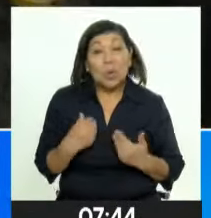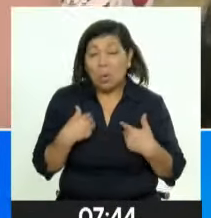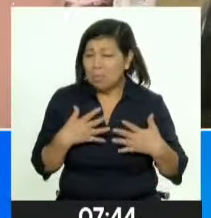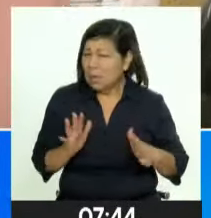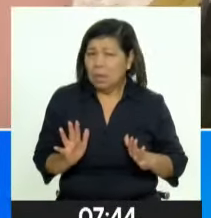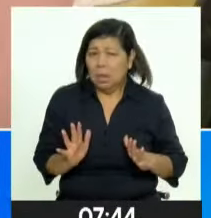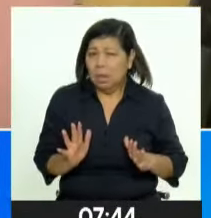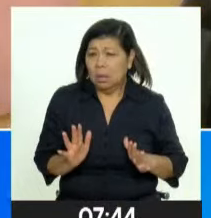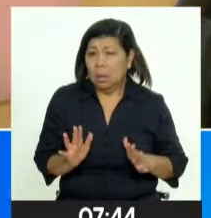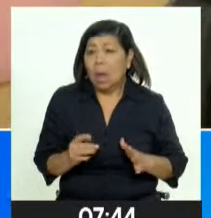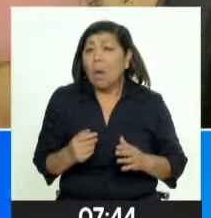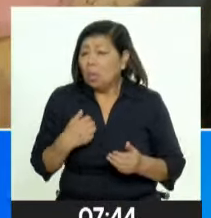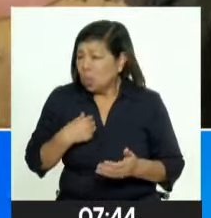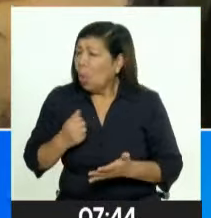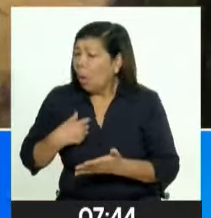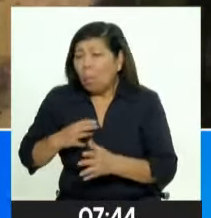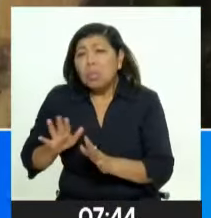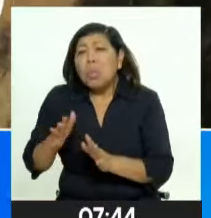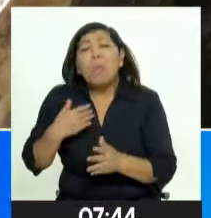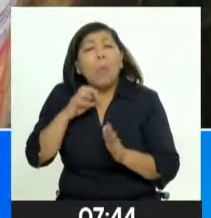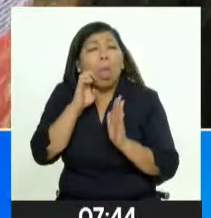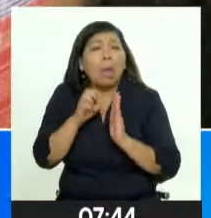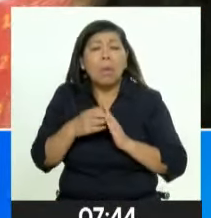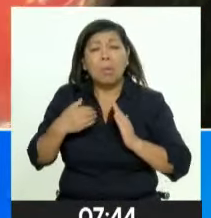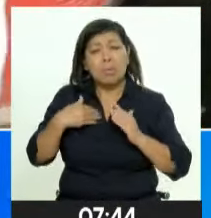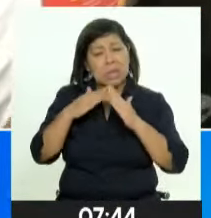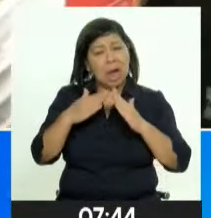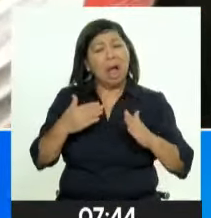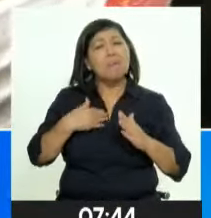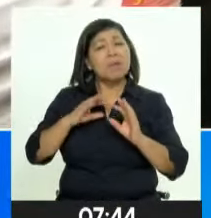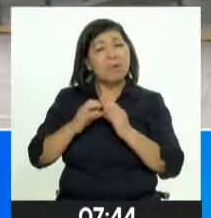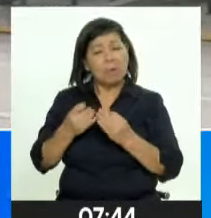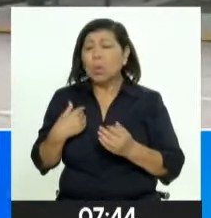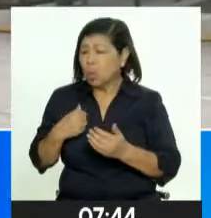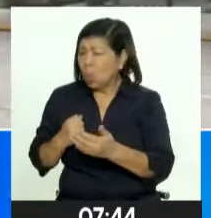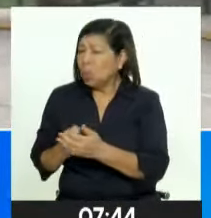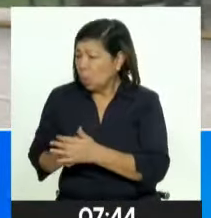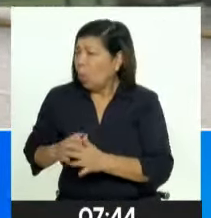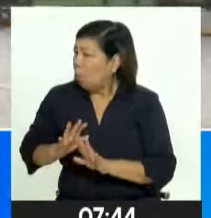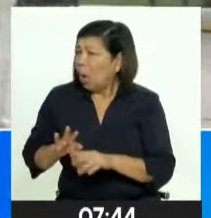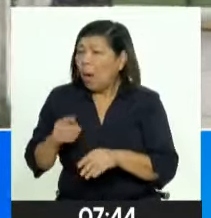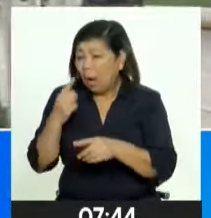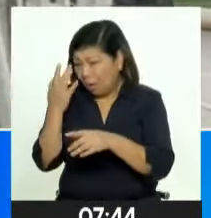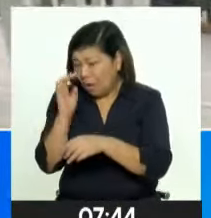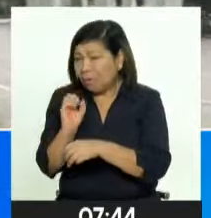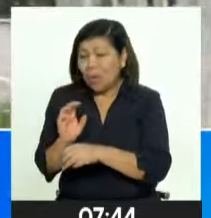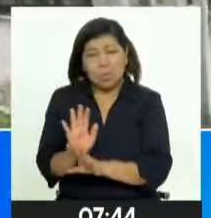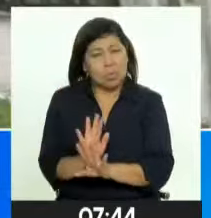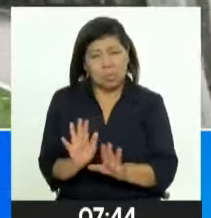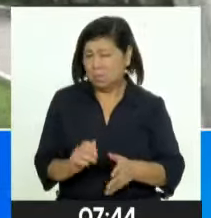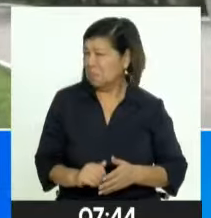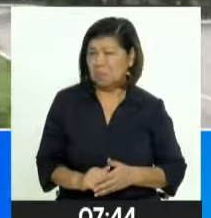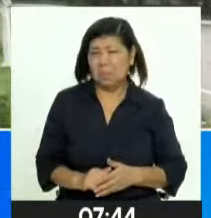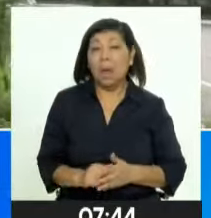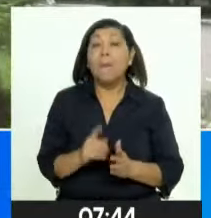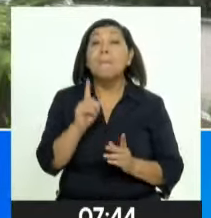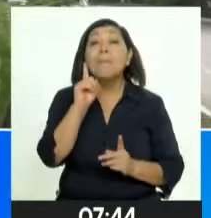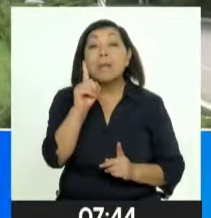debo tener miedo en poder atender a un paciente con dengue, en cuidar a mi familiar con dengue. Ahora, el manejo de estos pacientes básicamente es bajar